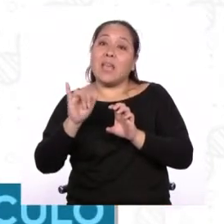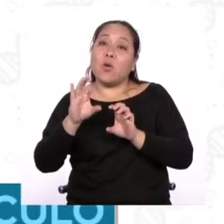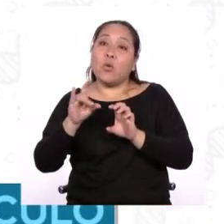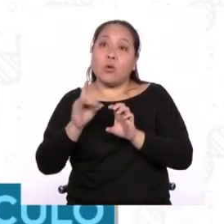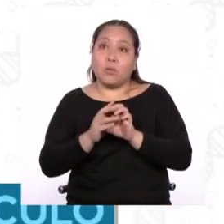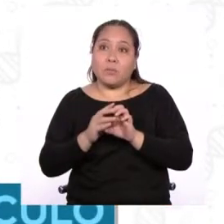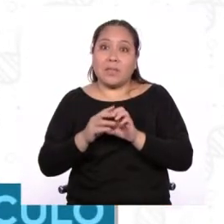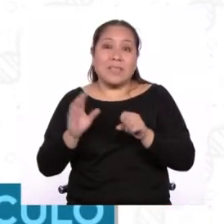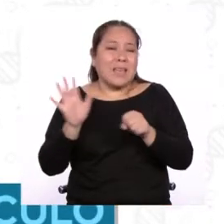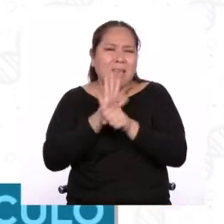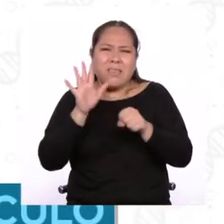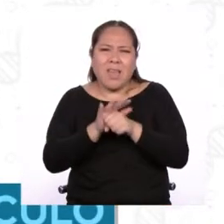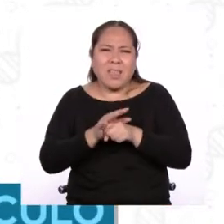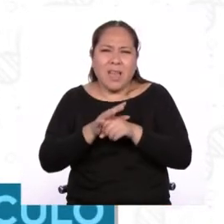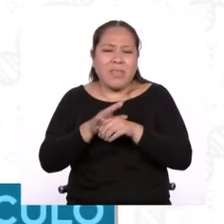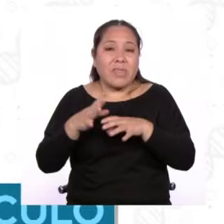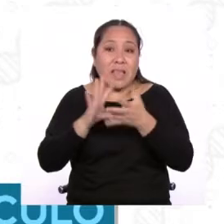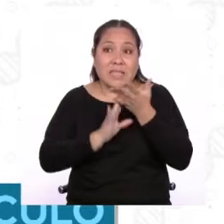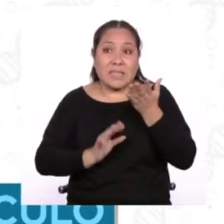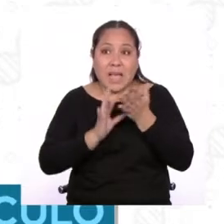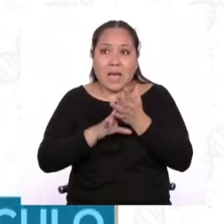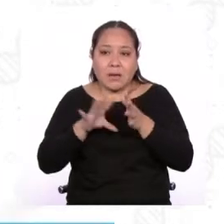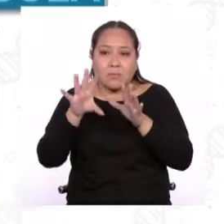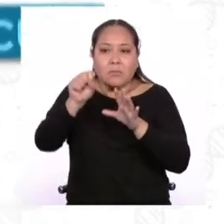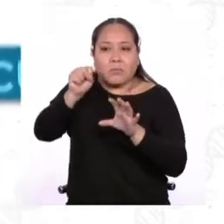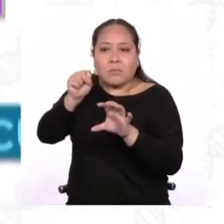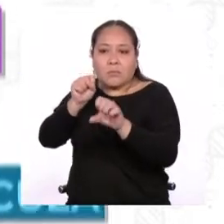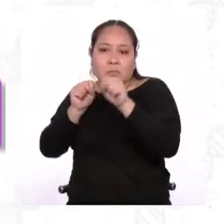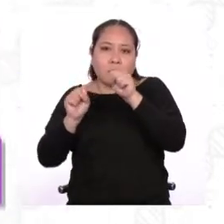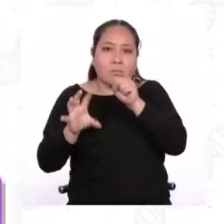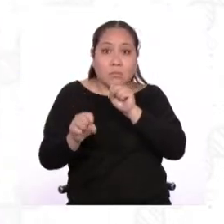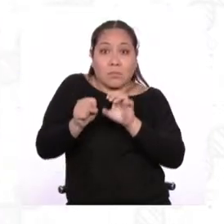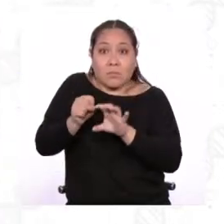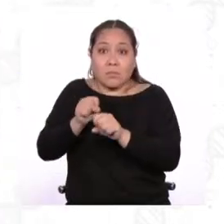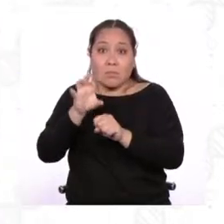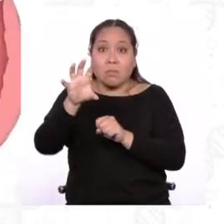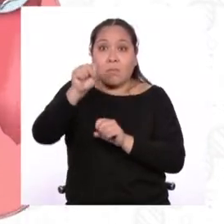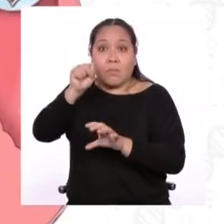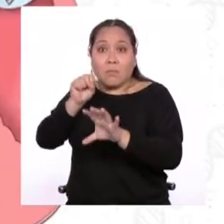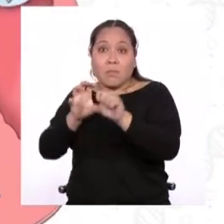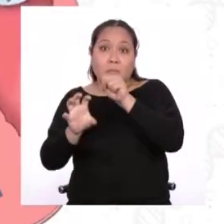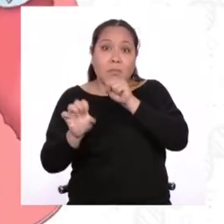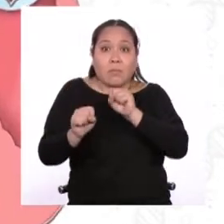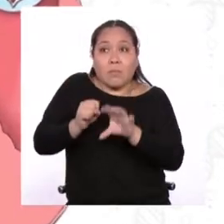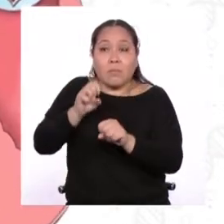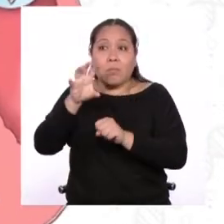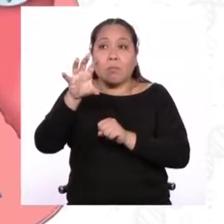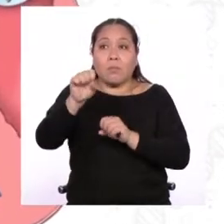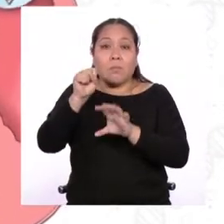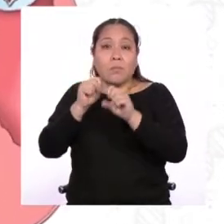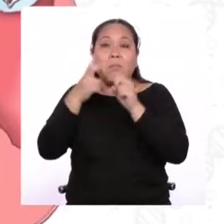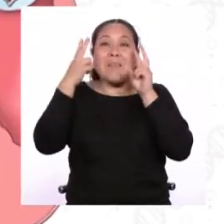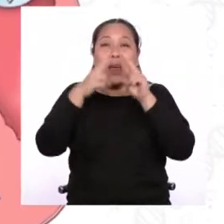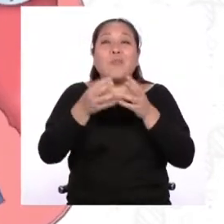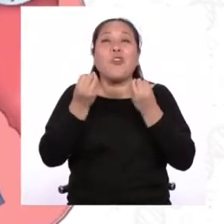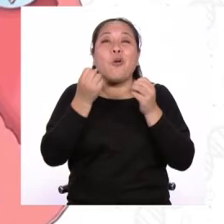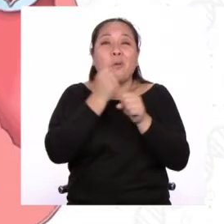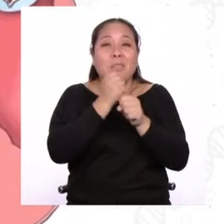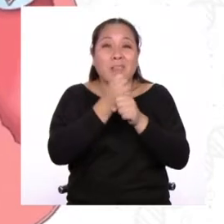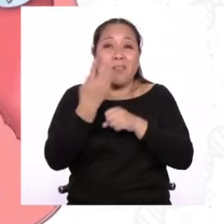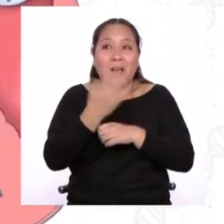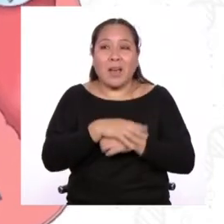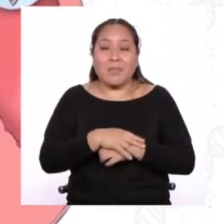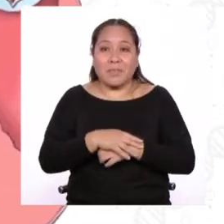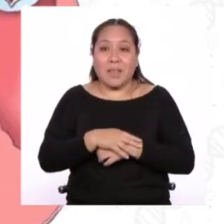sangre, contrayéndose de forma coordinada para no variar el ritmo de los latidos. Veamos cómo funciona.